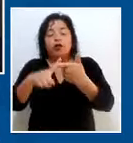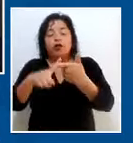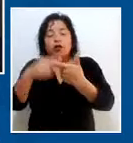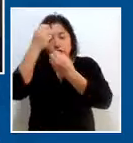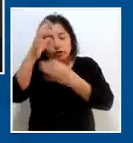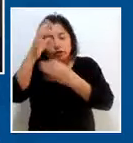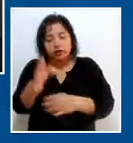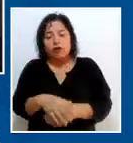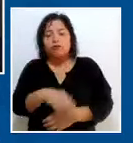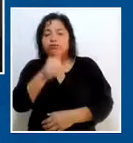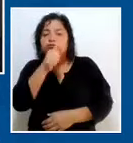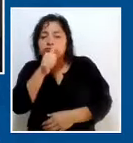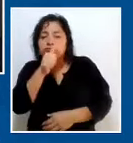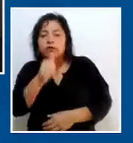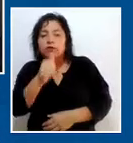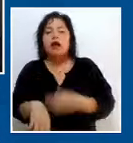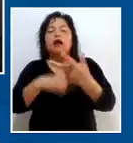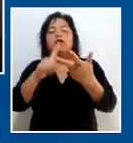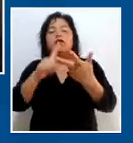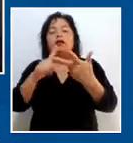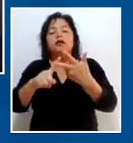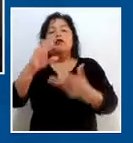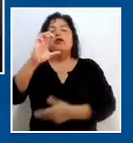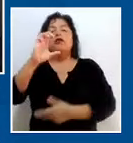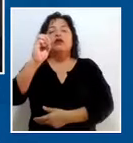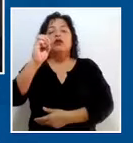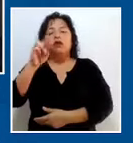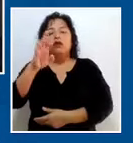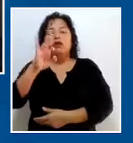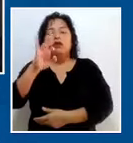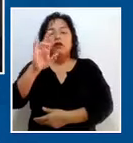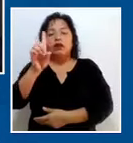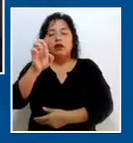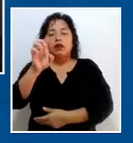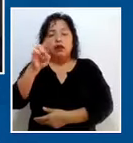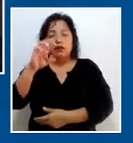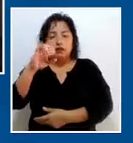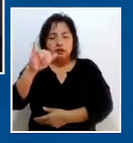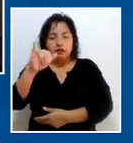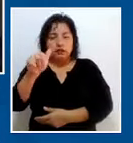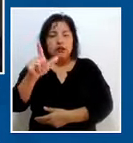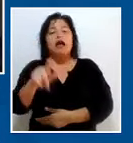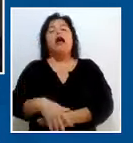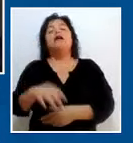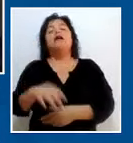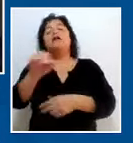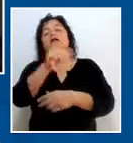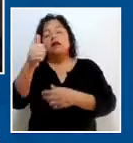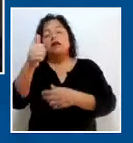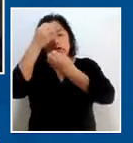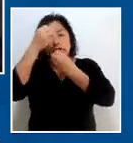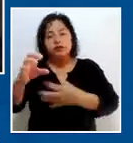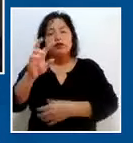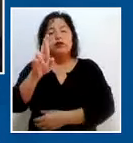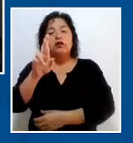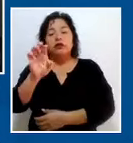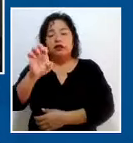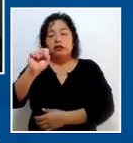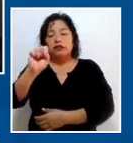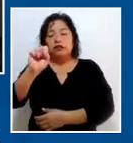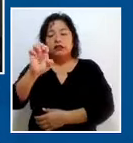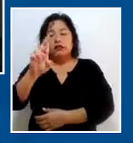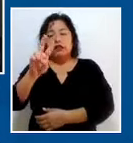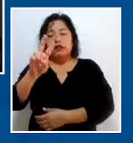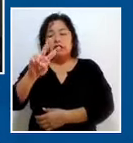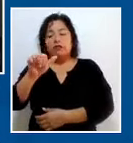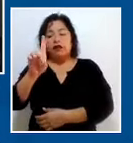la información confidencial. Son 3 categorías, ¿no? La información reservada es aquella, por ejemplo, que